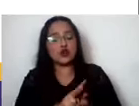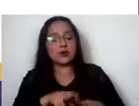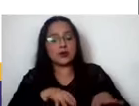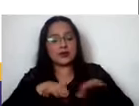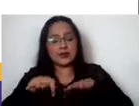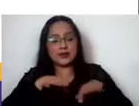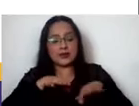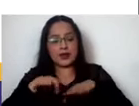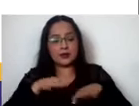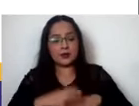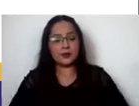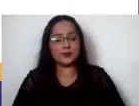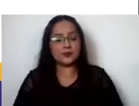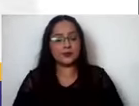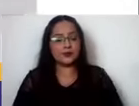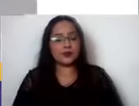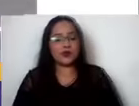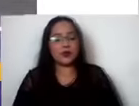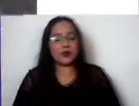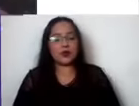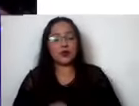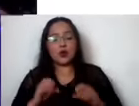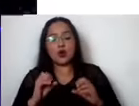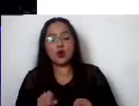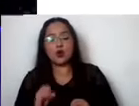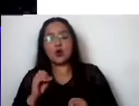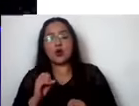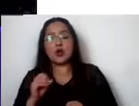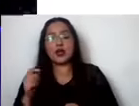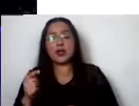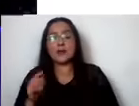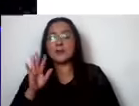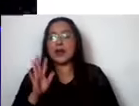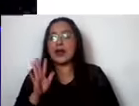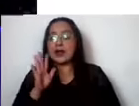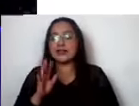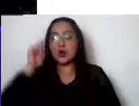es? ¿O las regresaríamos a trabajar a su casa, por ejemplo?